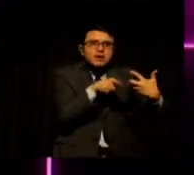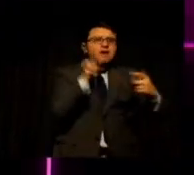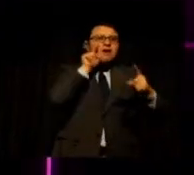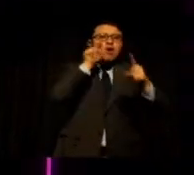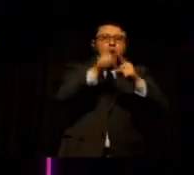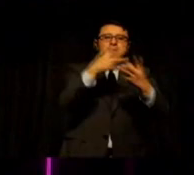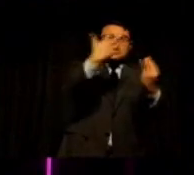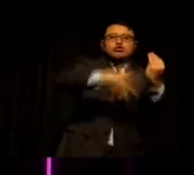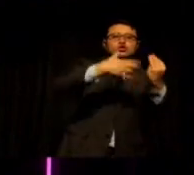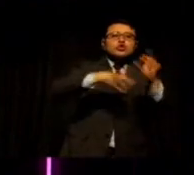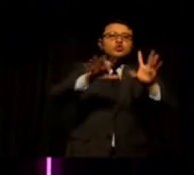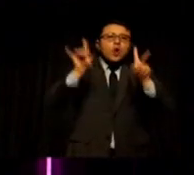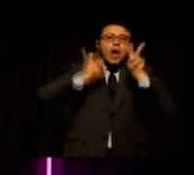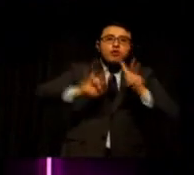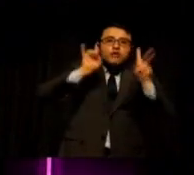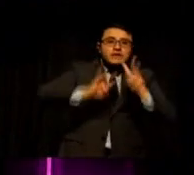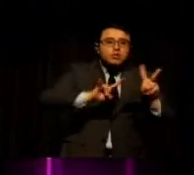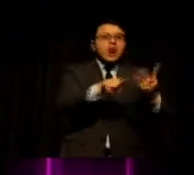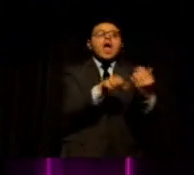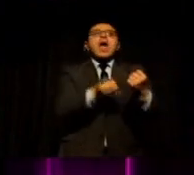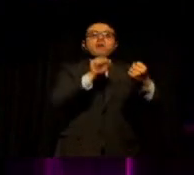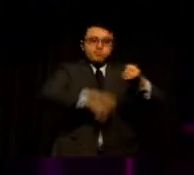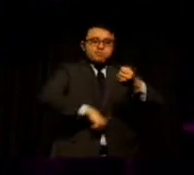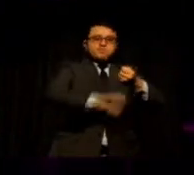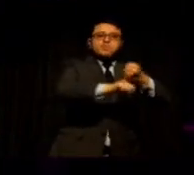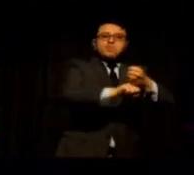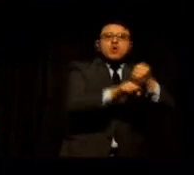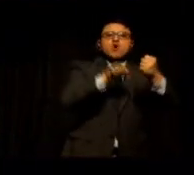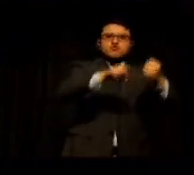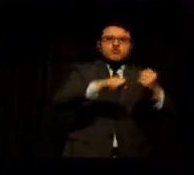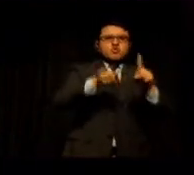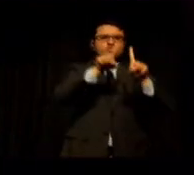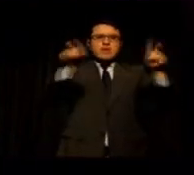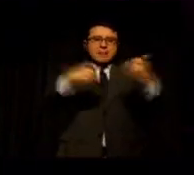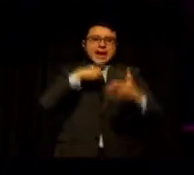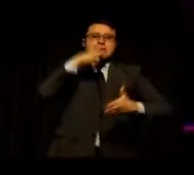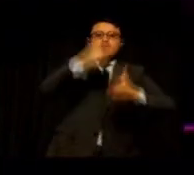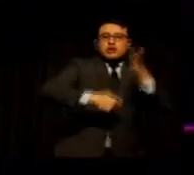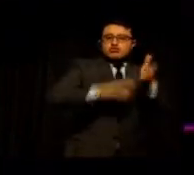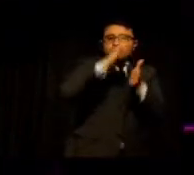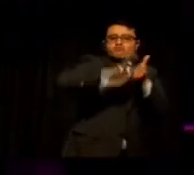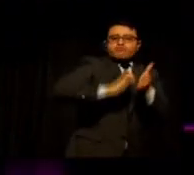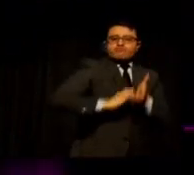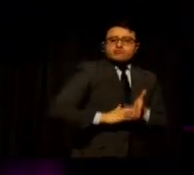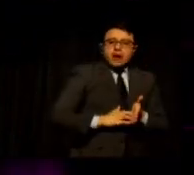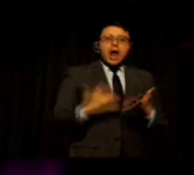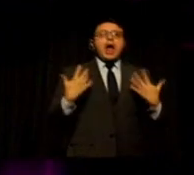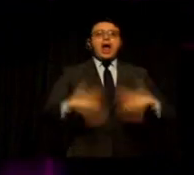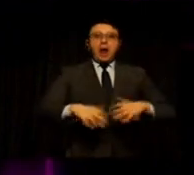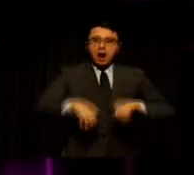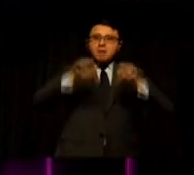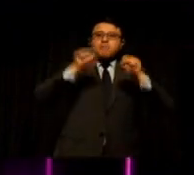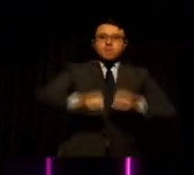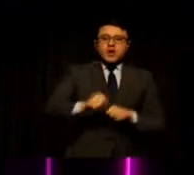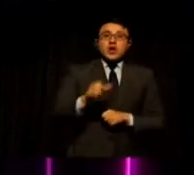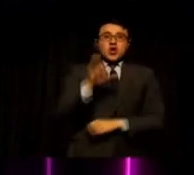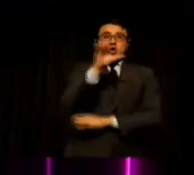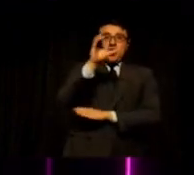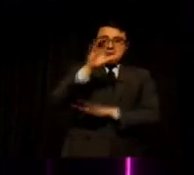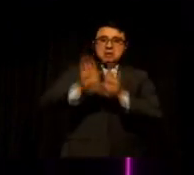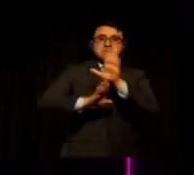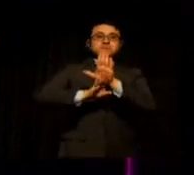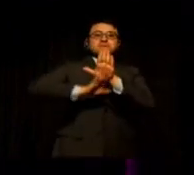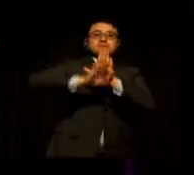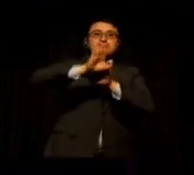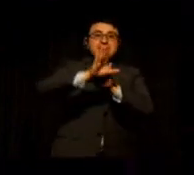sector audiovisual los beneficios tributarios que se tenían para otros sectores creativos y eso hace que colombia hoy luzca como el país más